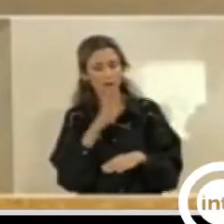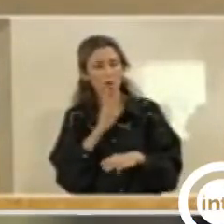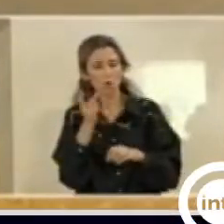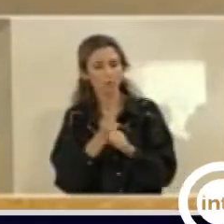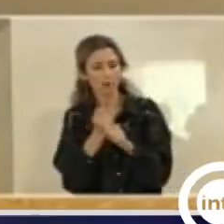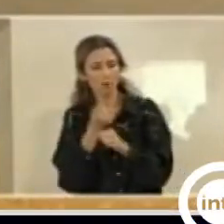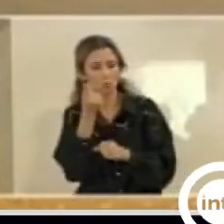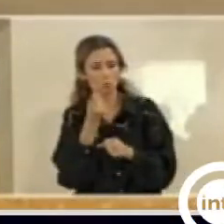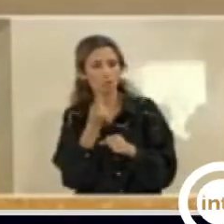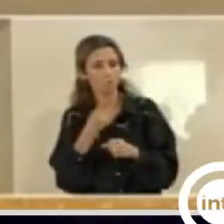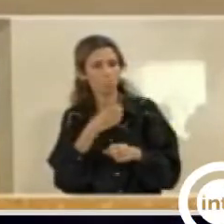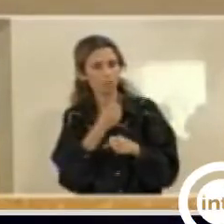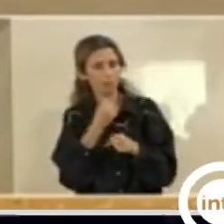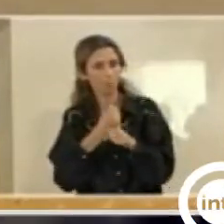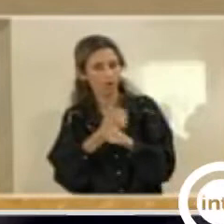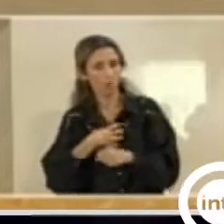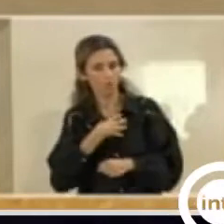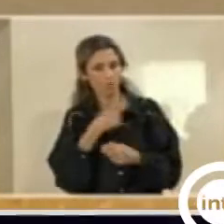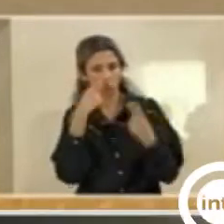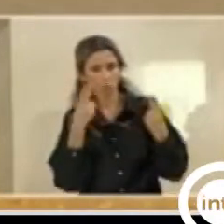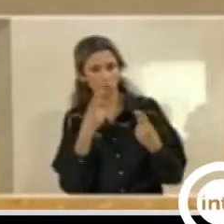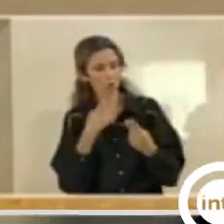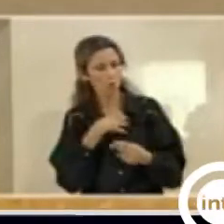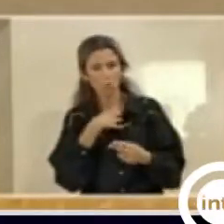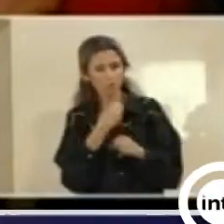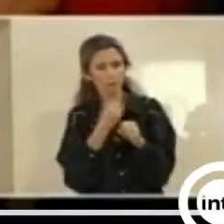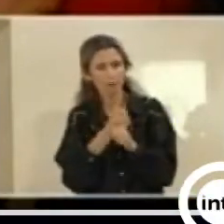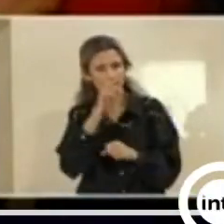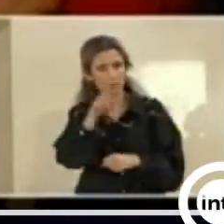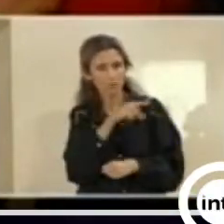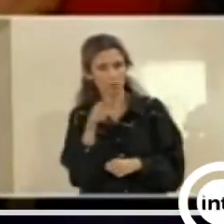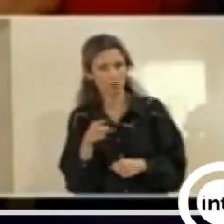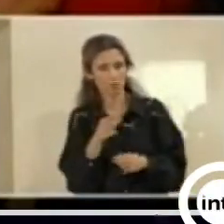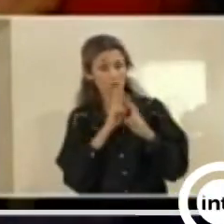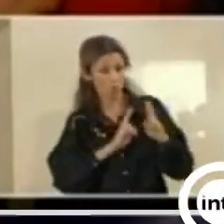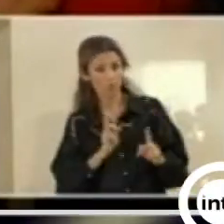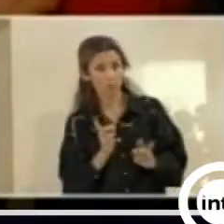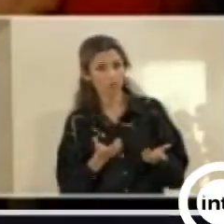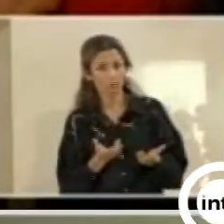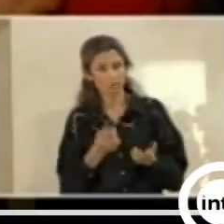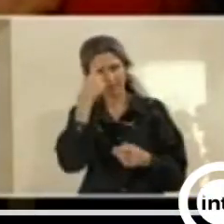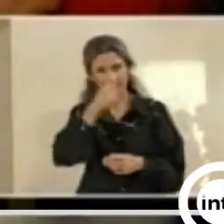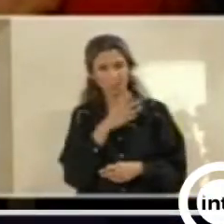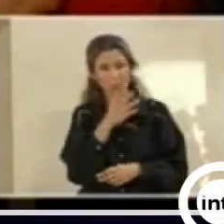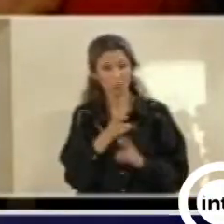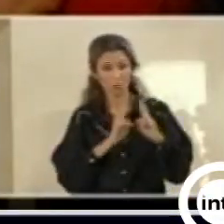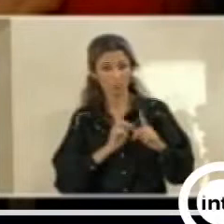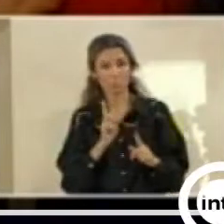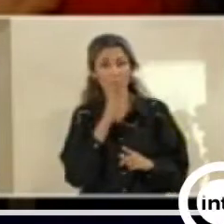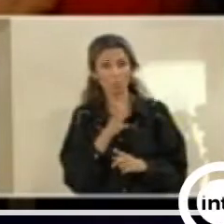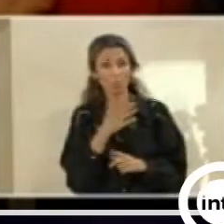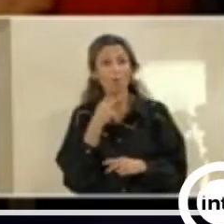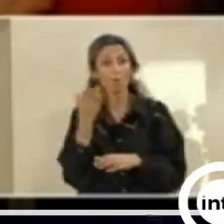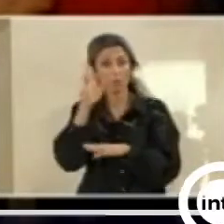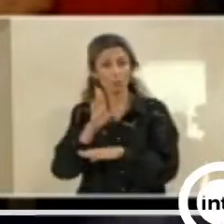emoción es muy difícil ahora mismo No sabría un breve vamos a ver pues no serán insurrectos del partido